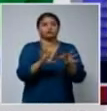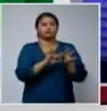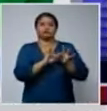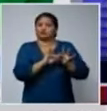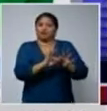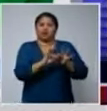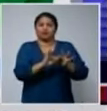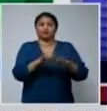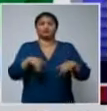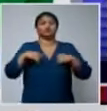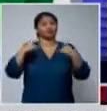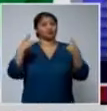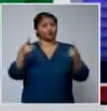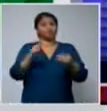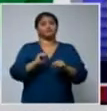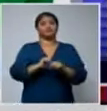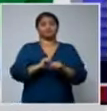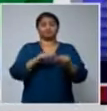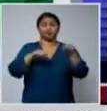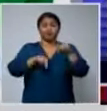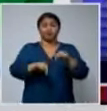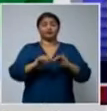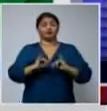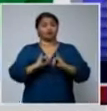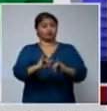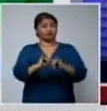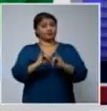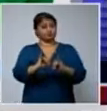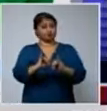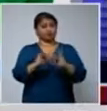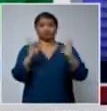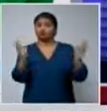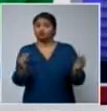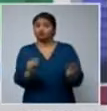información, el país amanece con